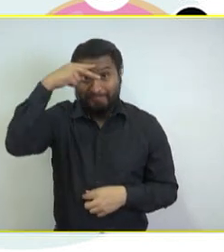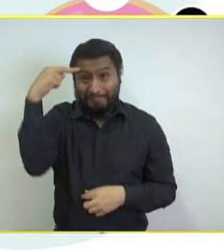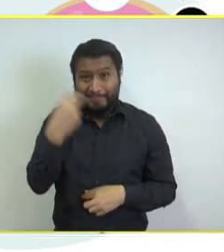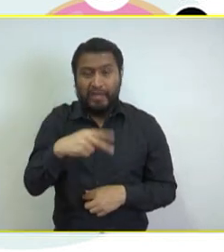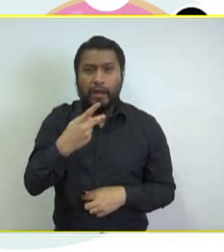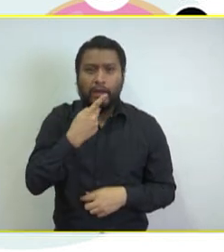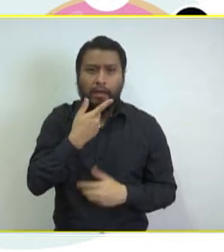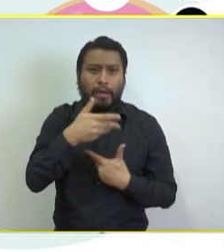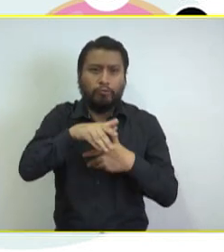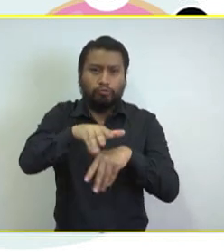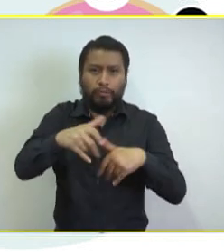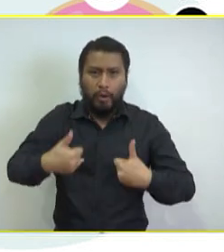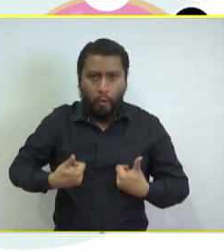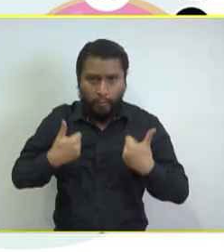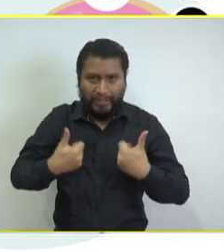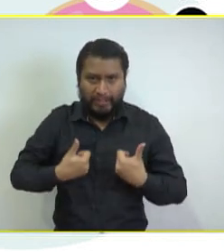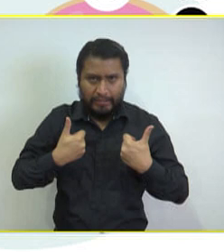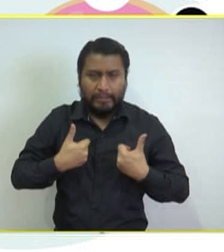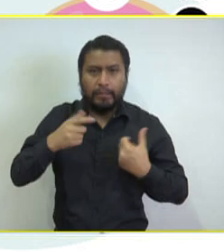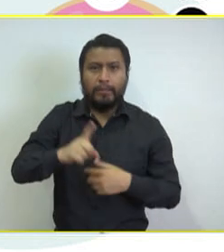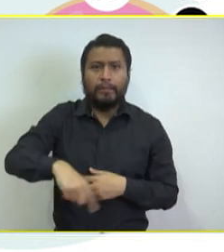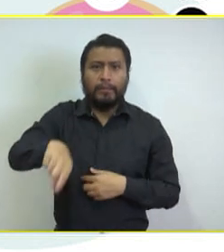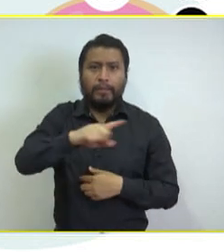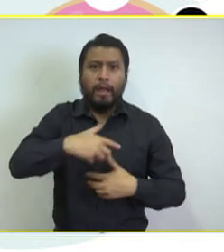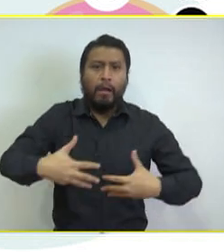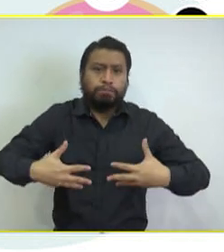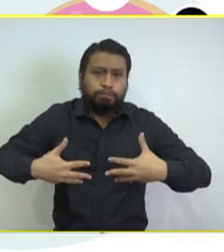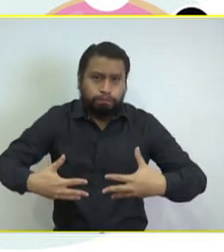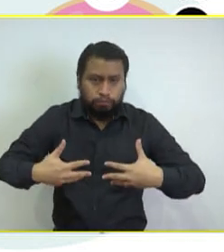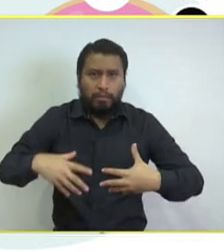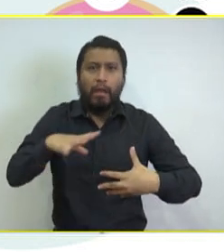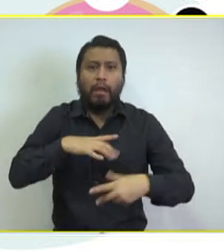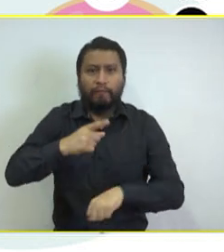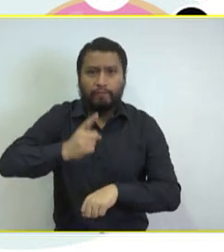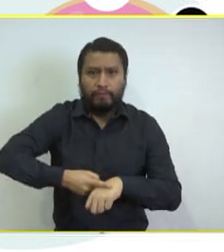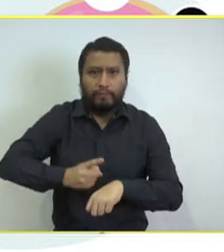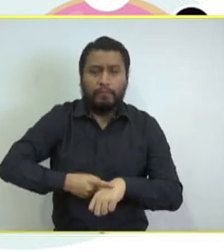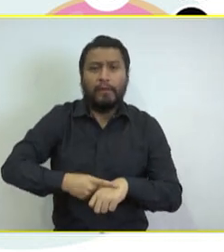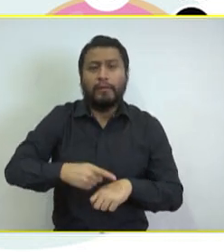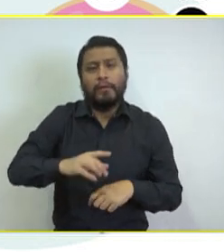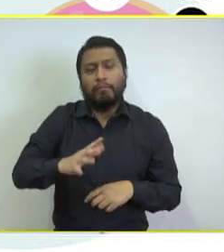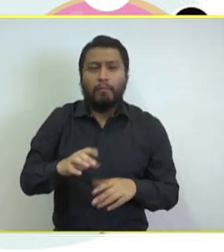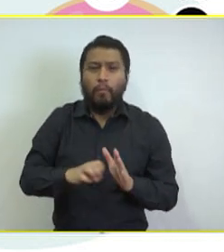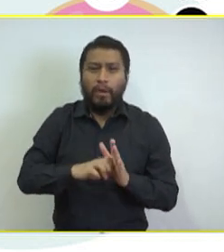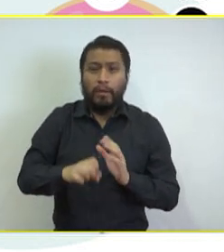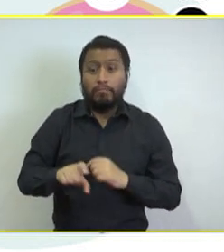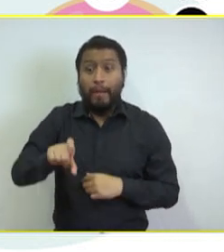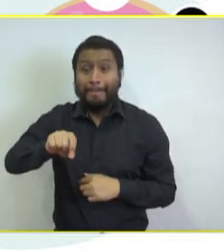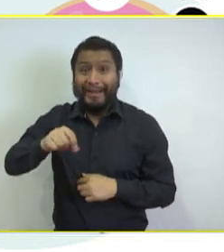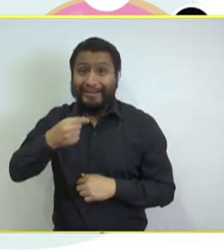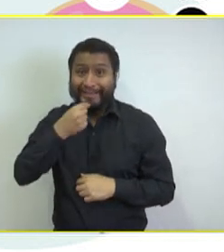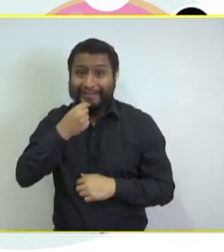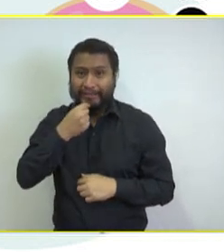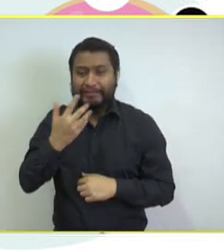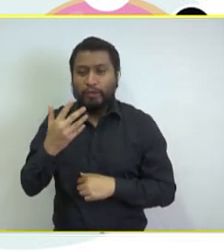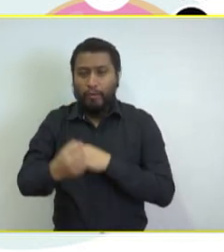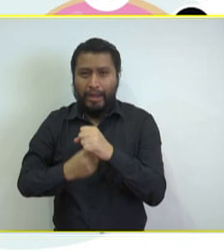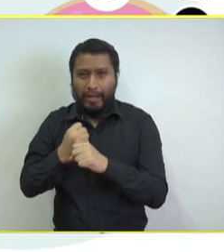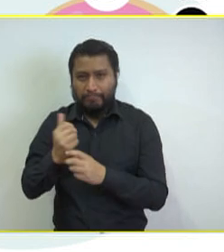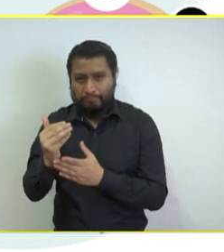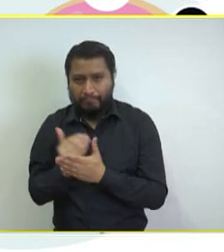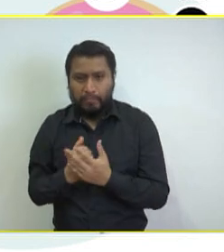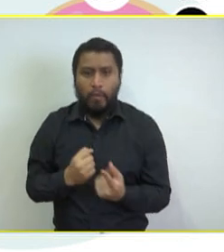población de jóvenes, padecen sobrepeso u obesidad 1 de cada 20 niños menores de 5 años